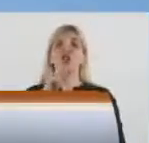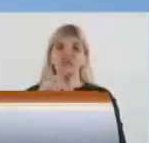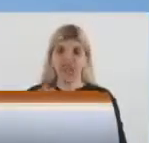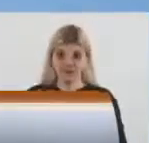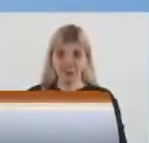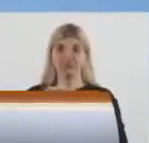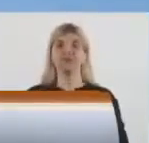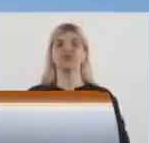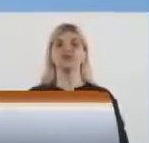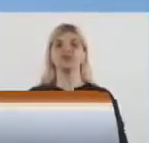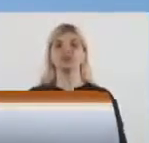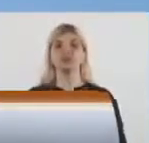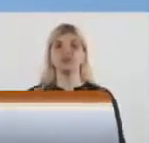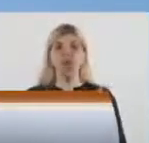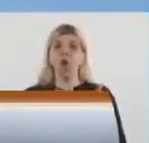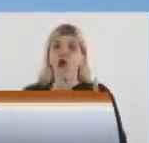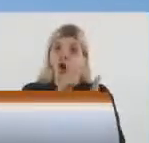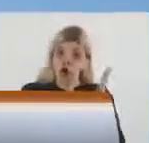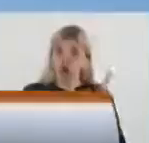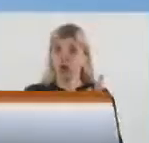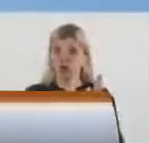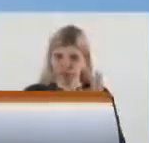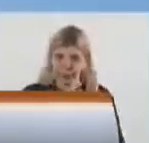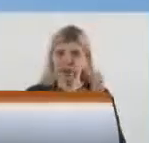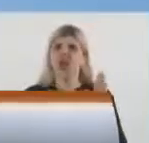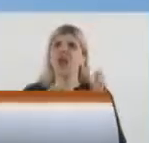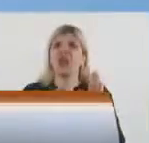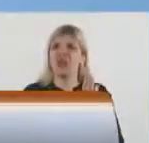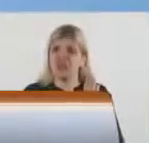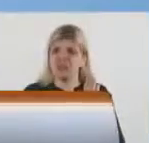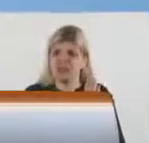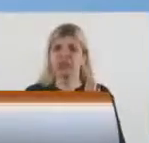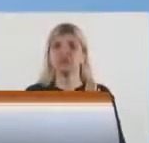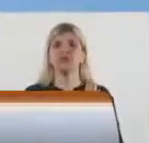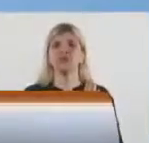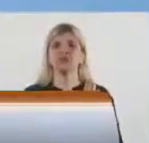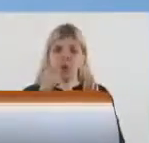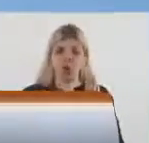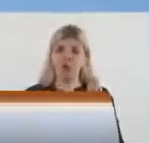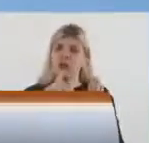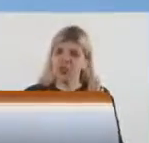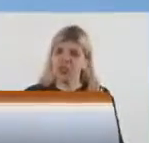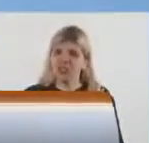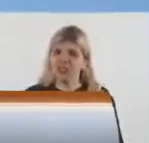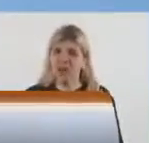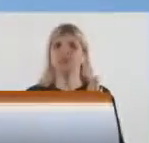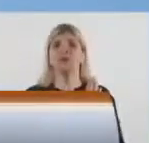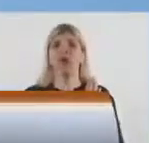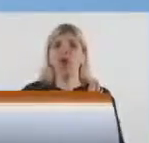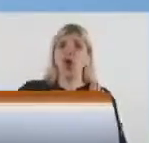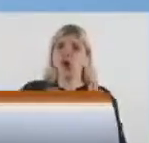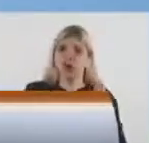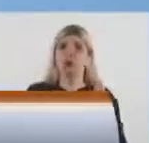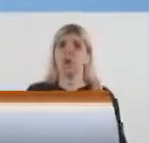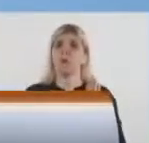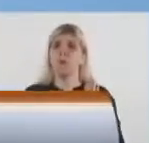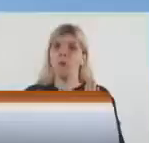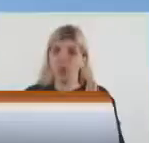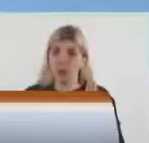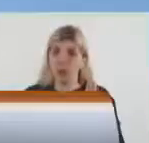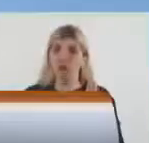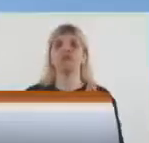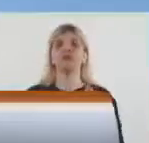qué dice ese contrato ese contrato lo que dice es que vamos a poder contar